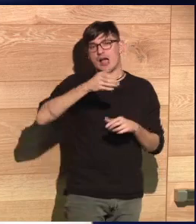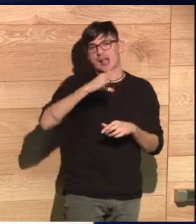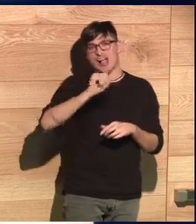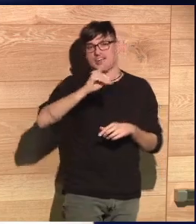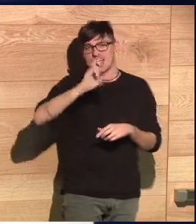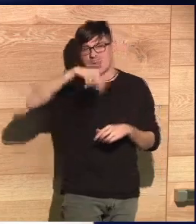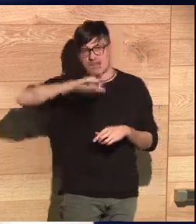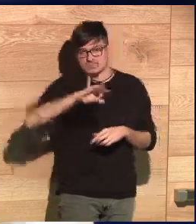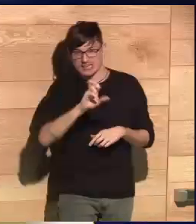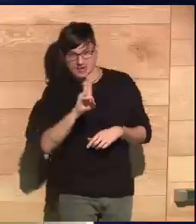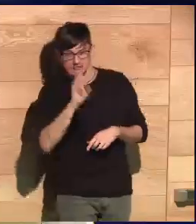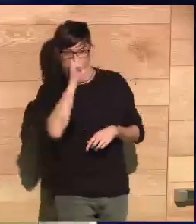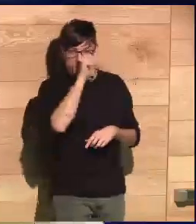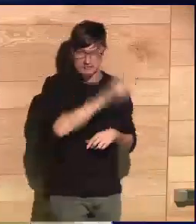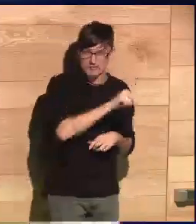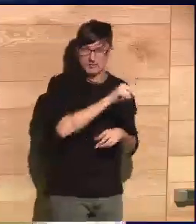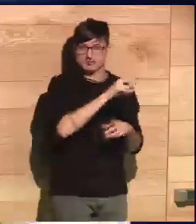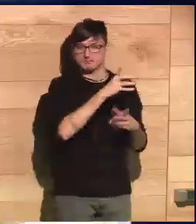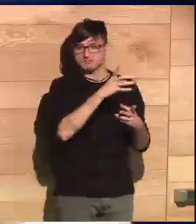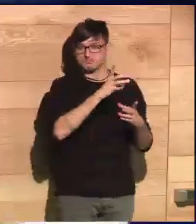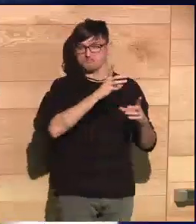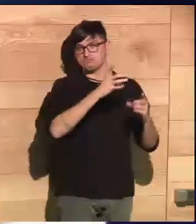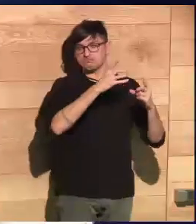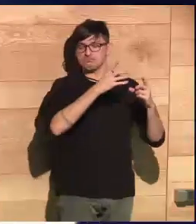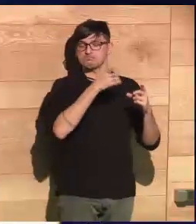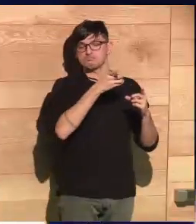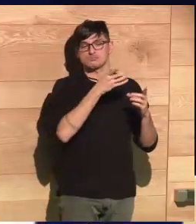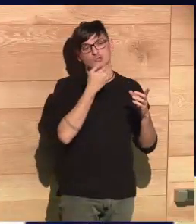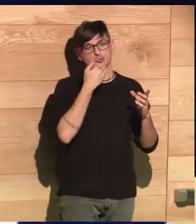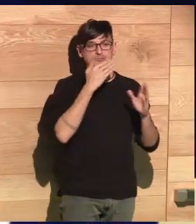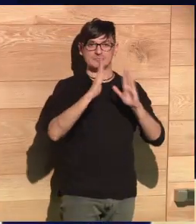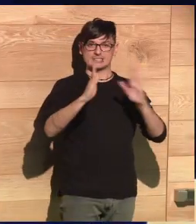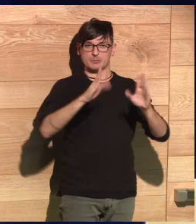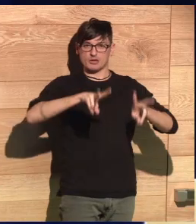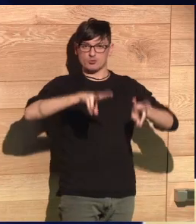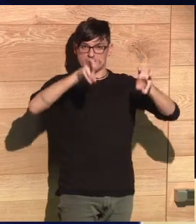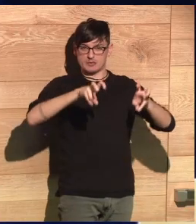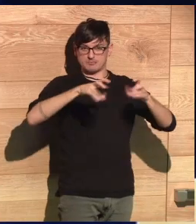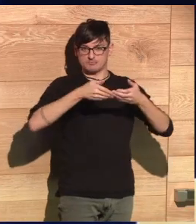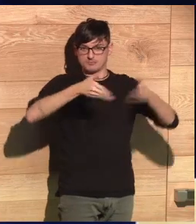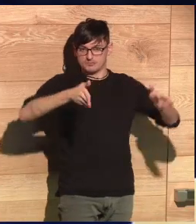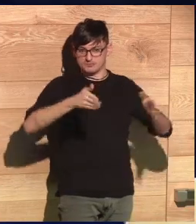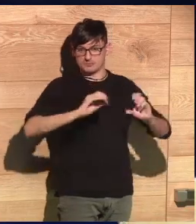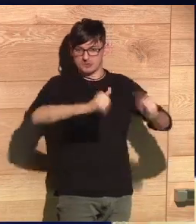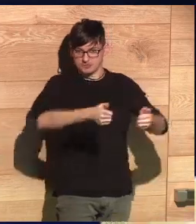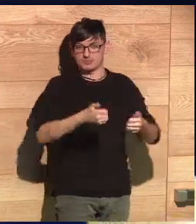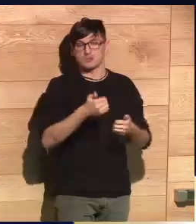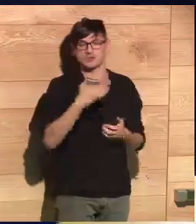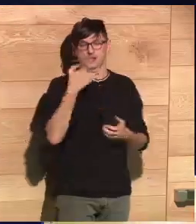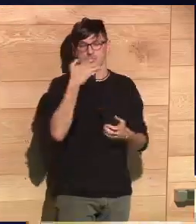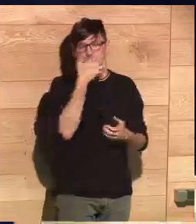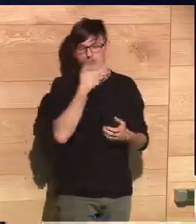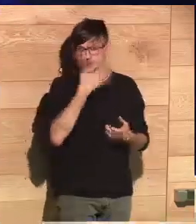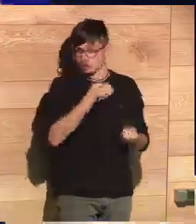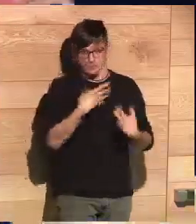ahí prácticamente se pasó a una siguiente etapa con este proyecto. En realidad, No me cuentes cuentos nació hace poco más